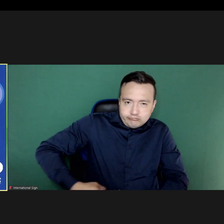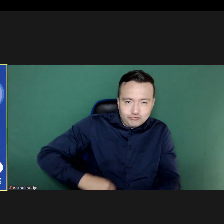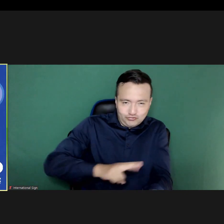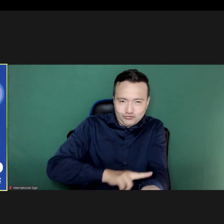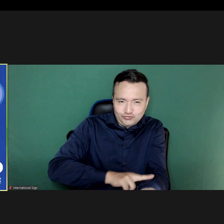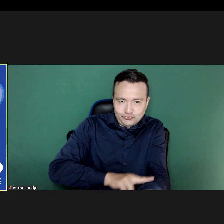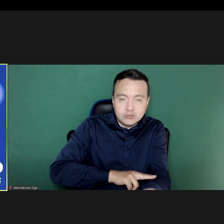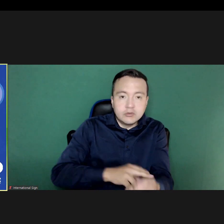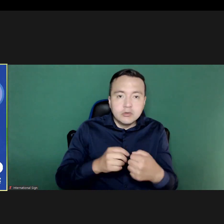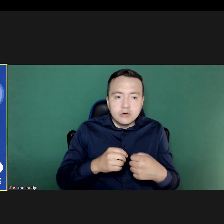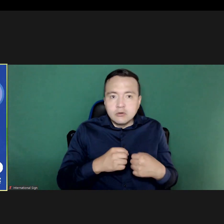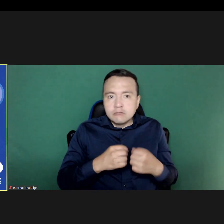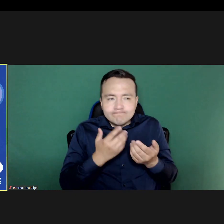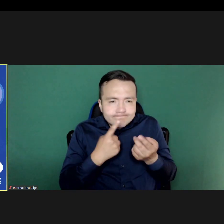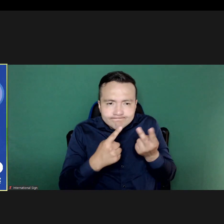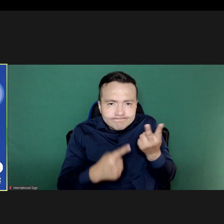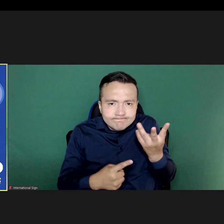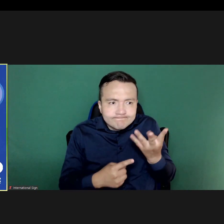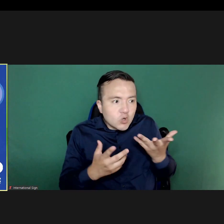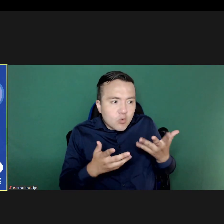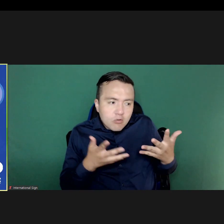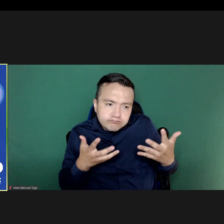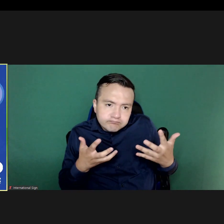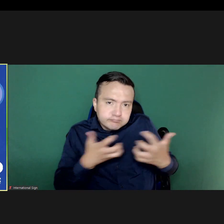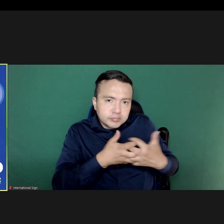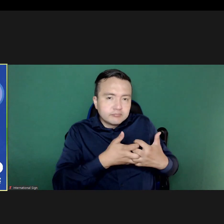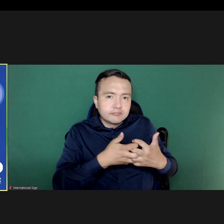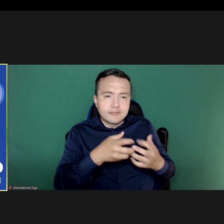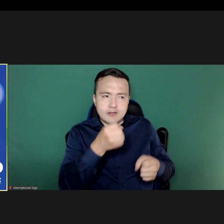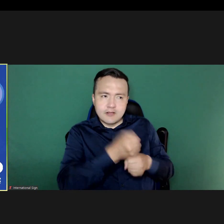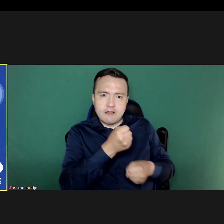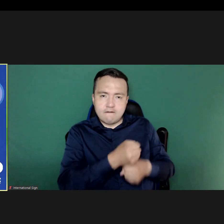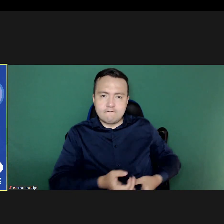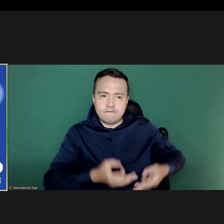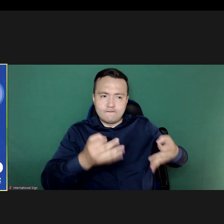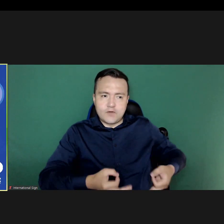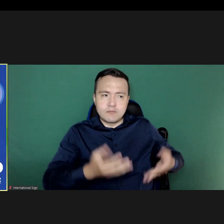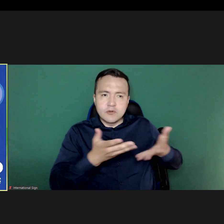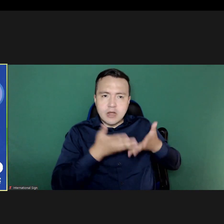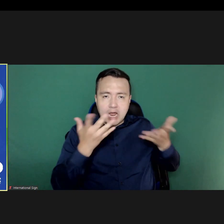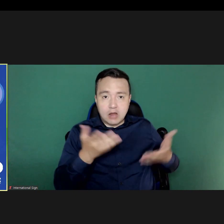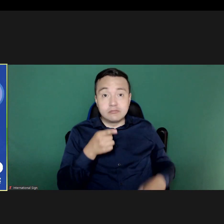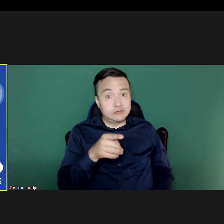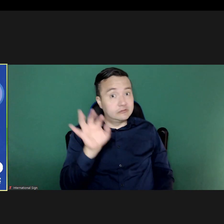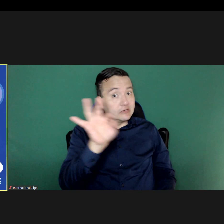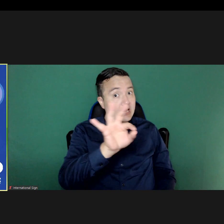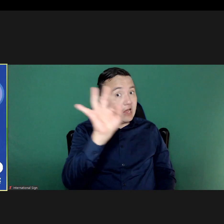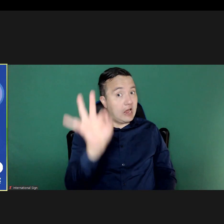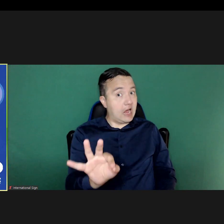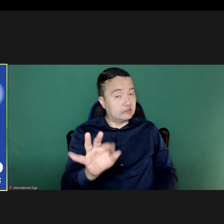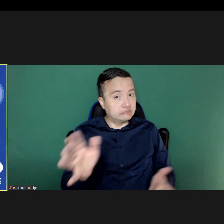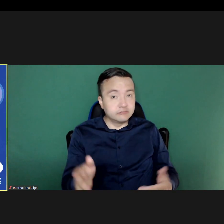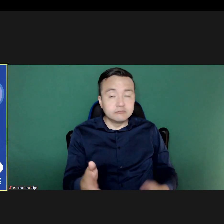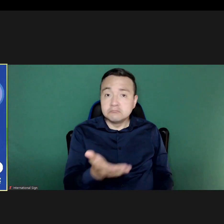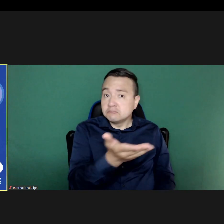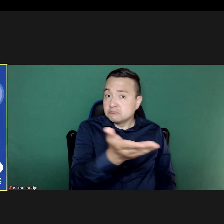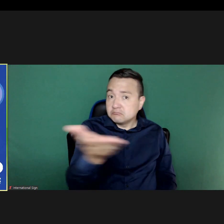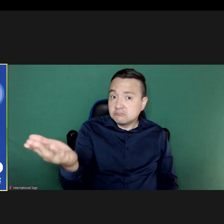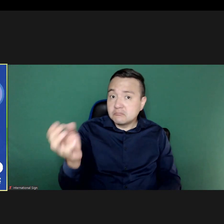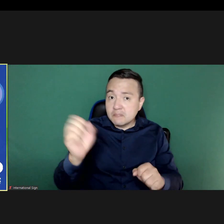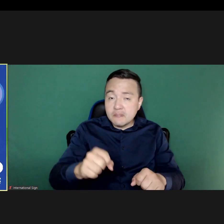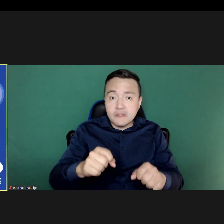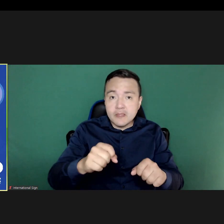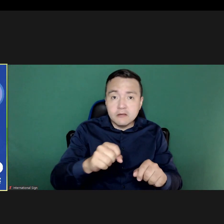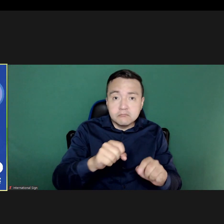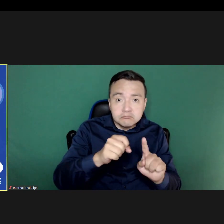el sistema para las NTs? Una pregunta compleja, pero dejo que cada panelista comente